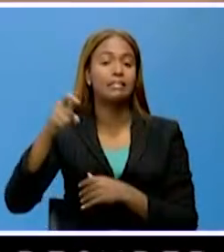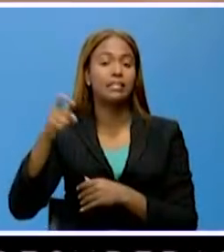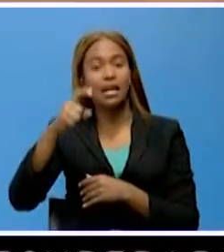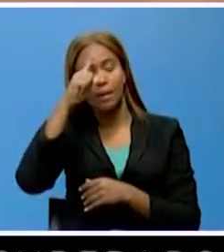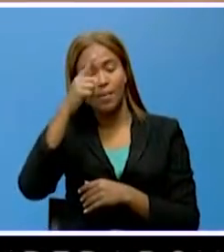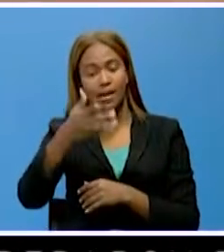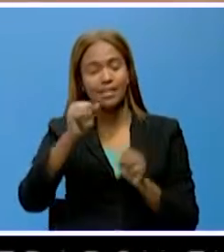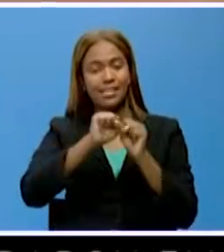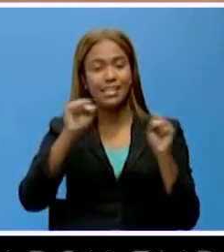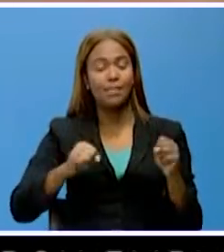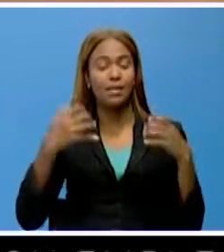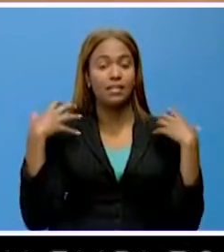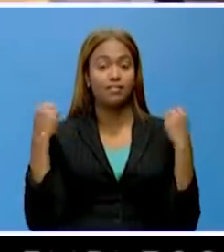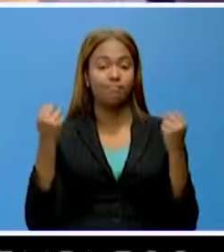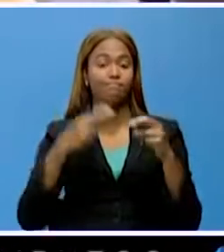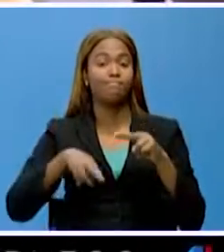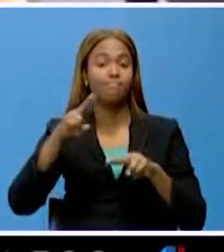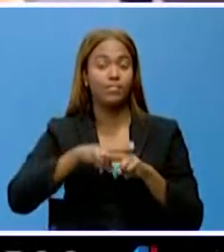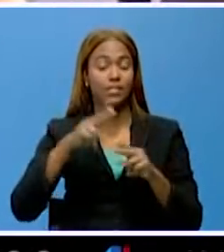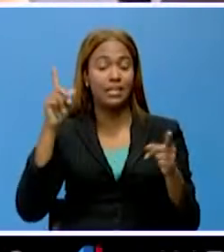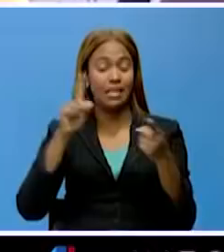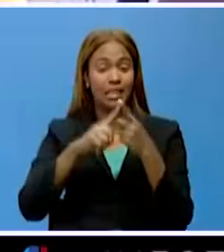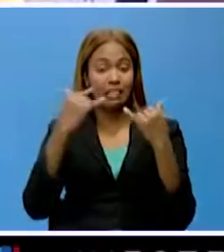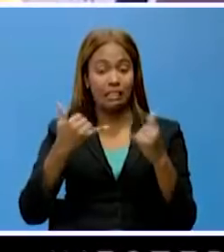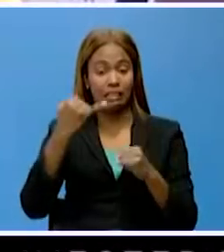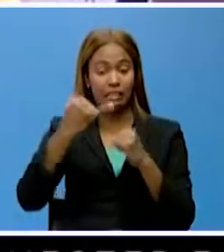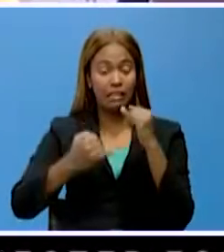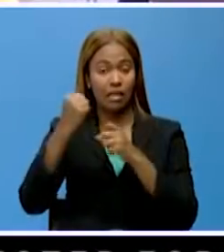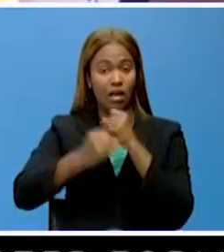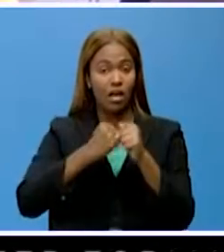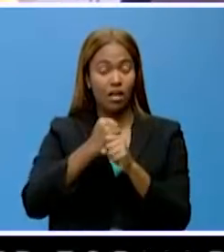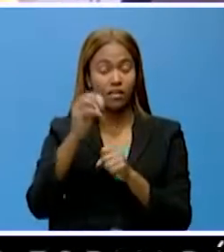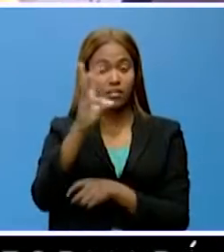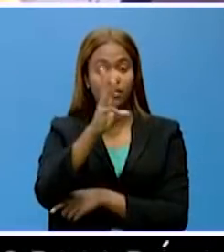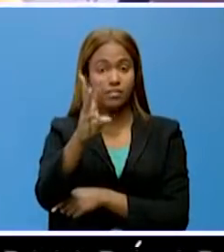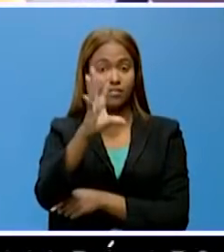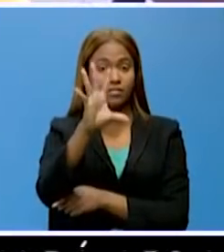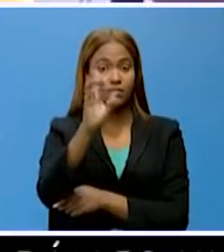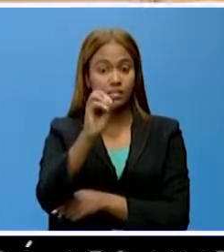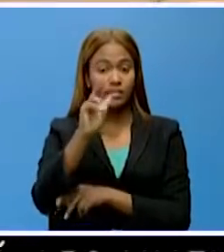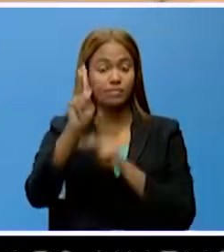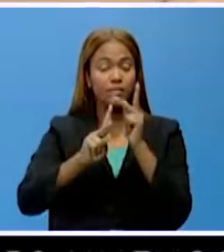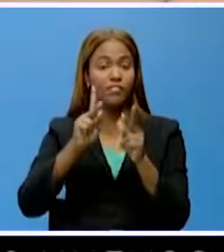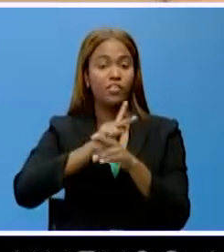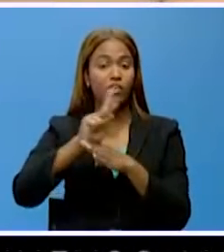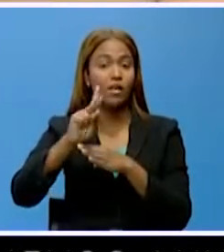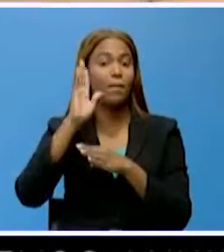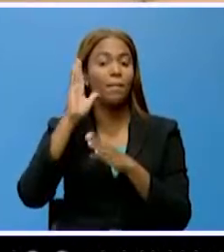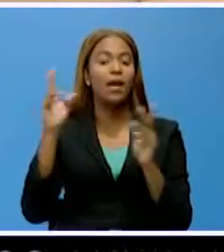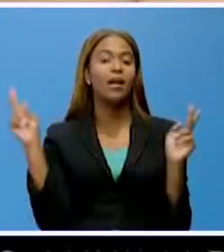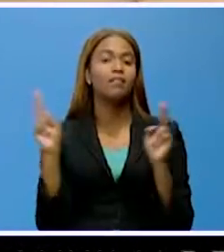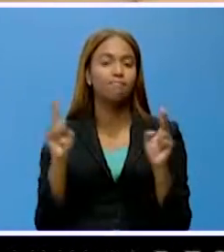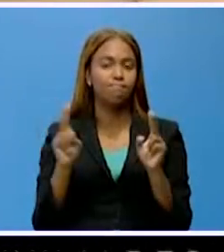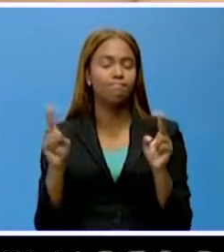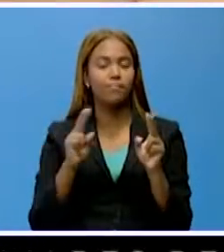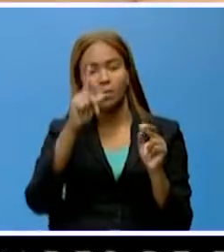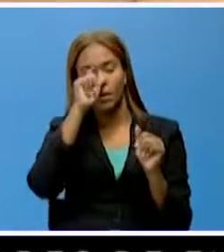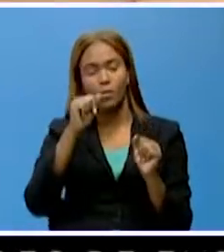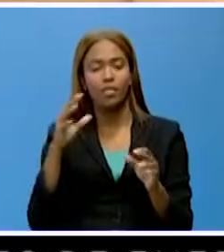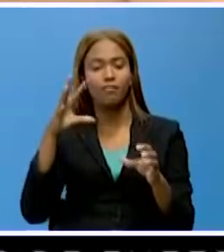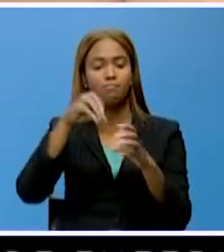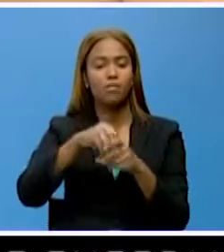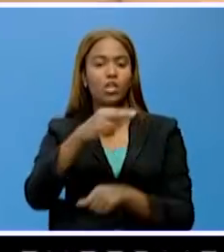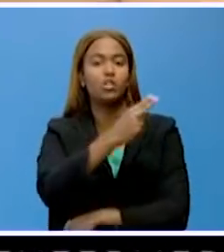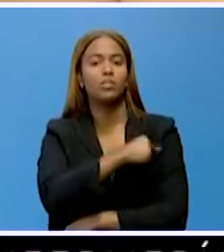sistema sanitario nacional, ya que al término del año, pues 650 profesionales estarán disponibles para ingresar a